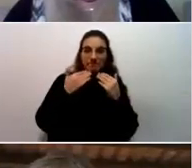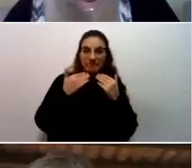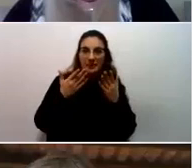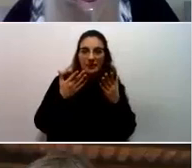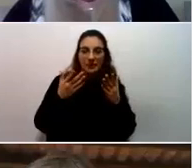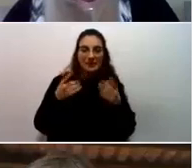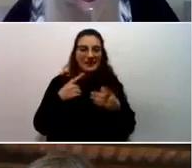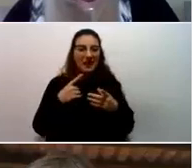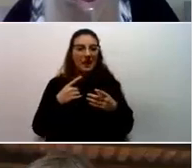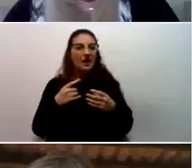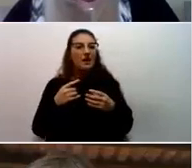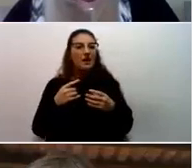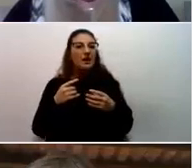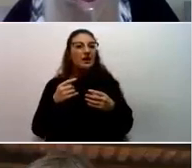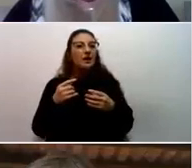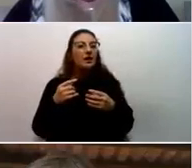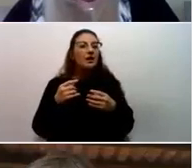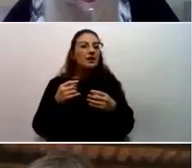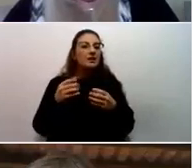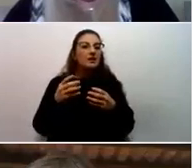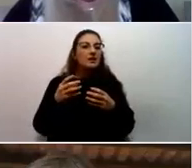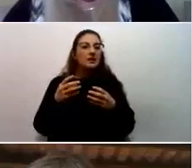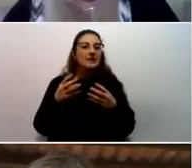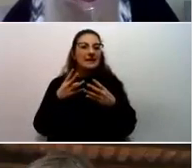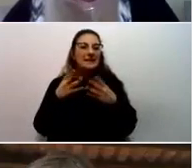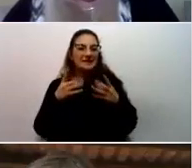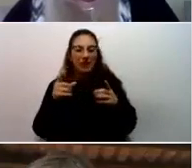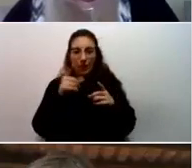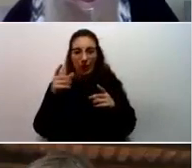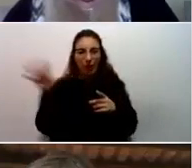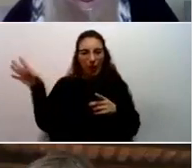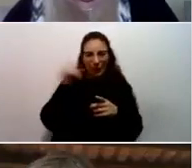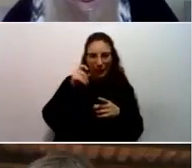Porque Se me Termina Como de apagar ¿Ustedes me escuchan?